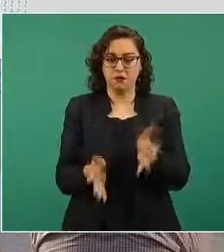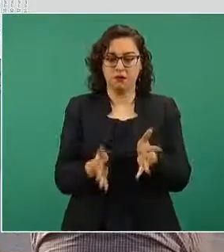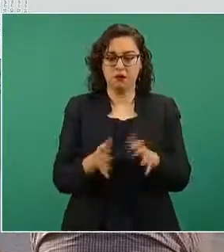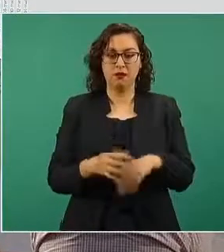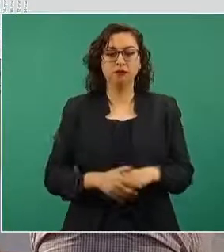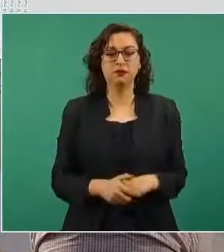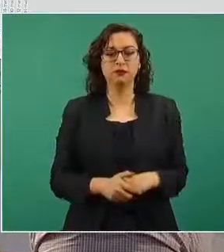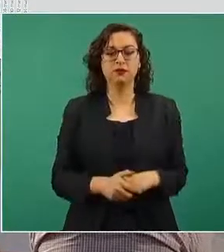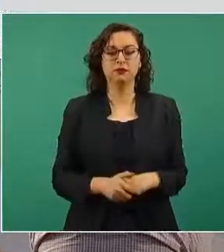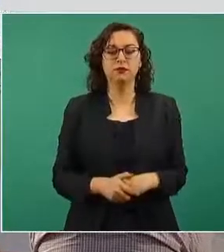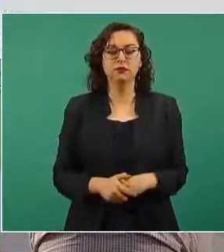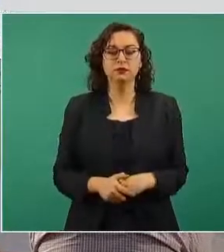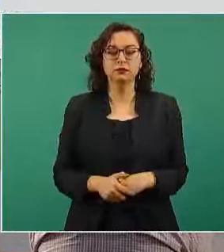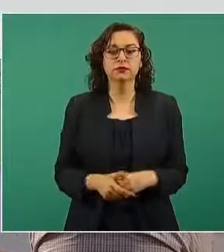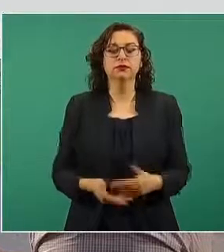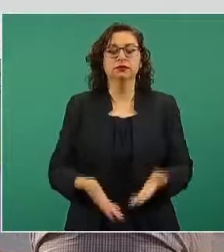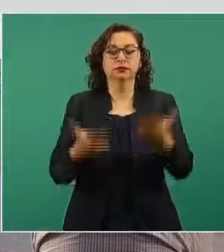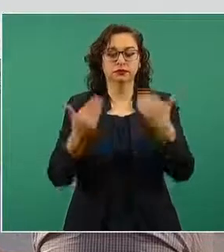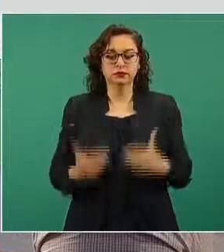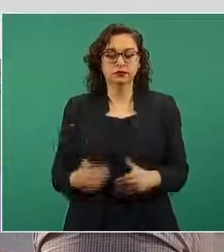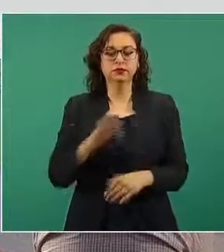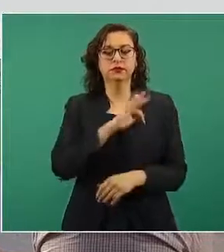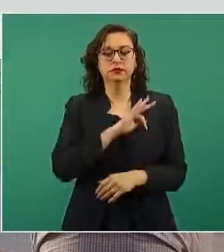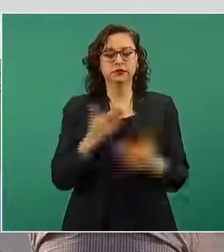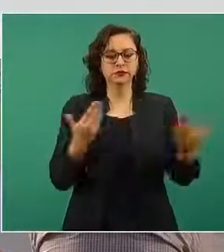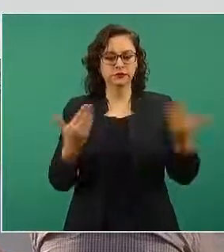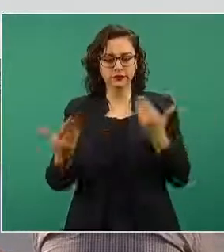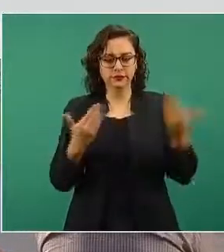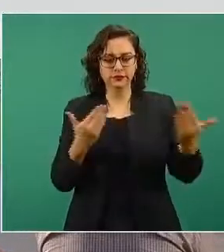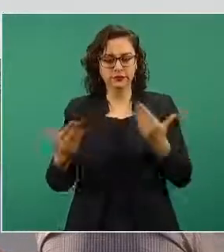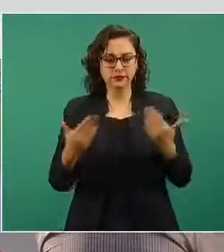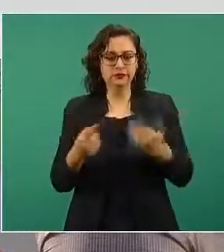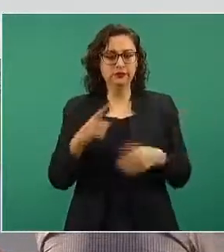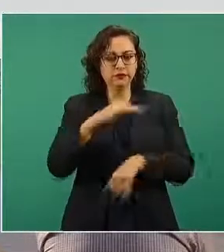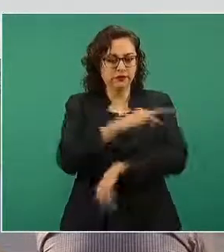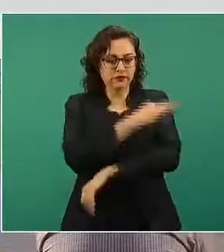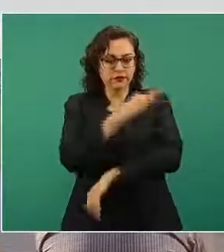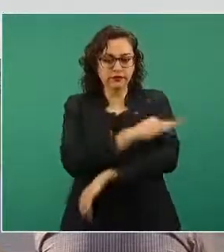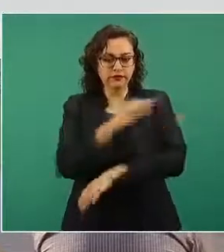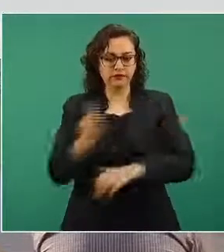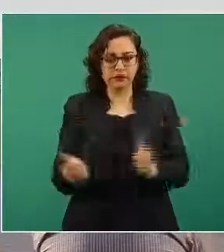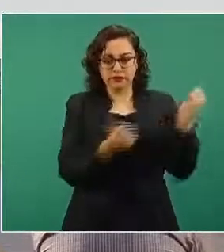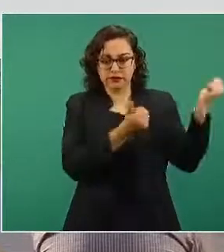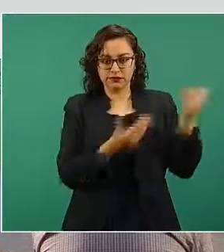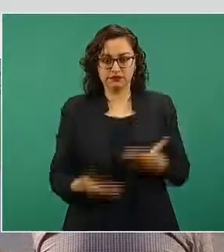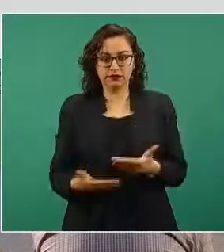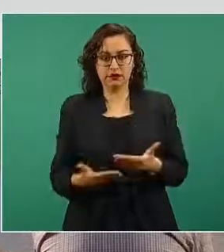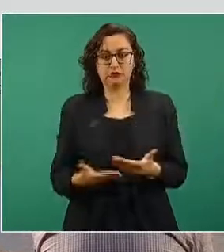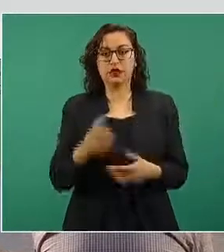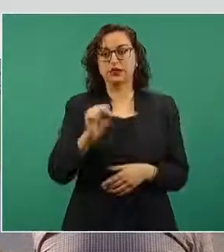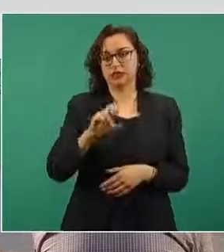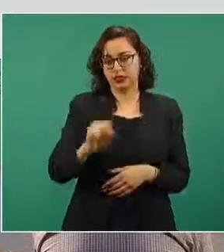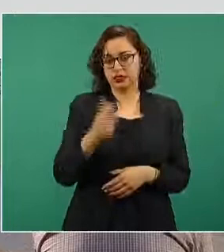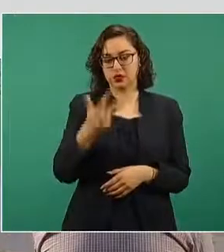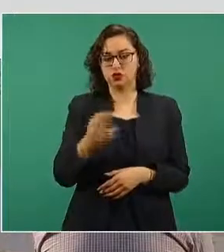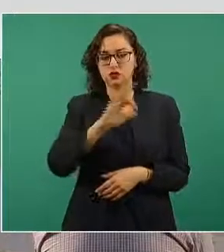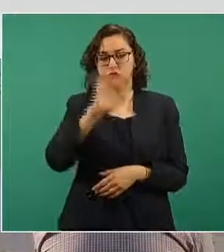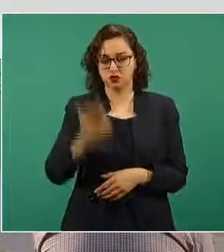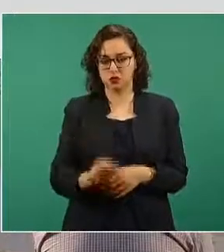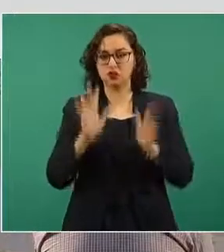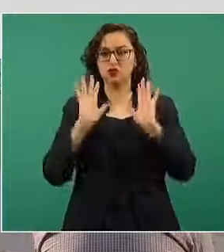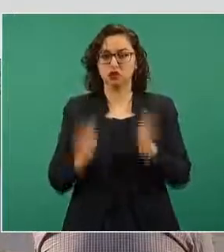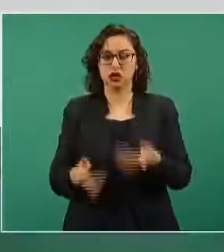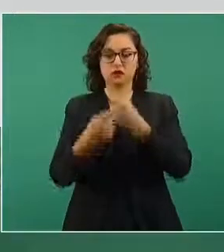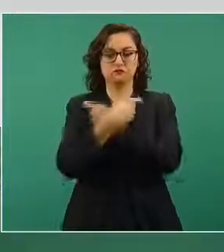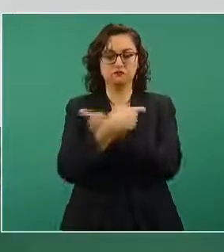4.433.000. La siguiente, y vemos que con respecto a el paquete de vacunas recibidas, representa 68%. Estas son